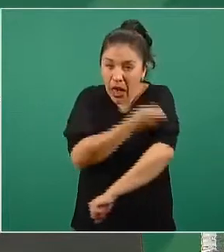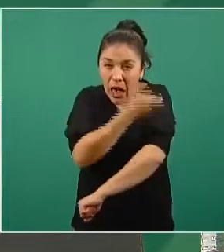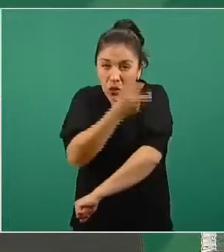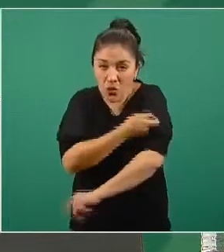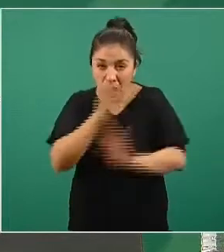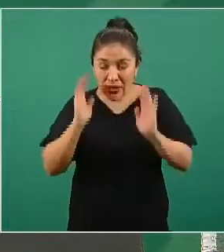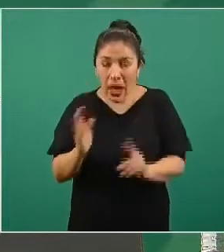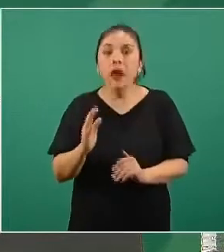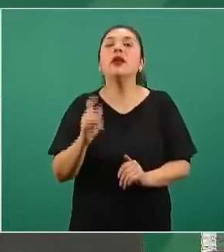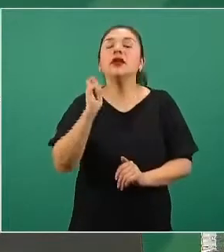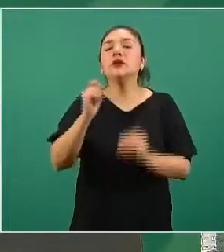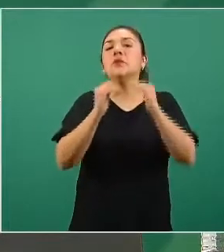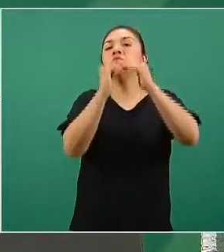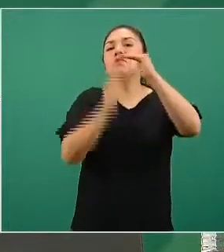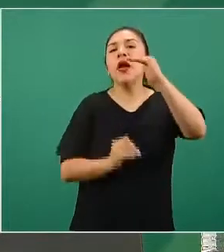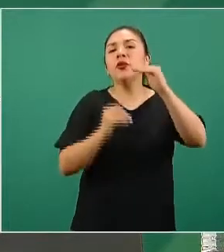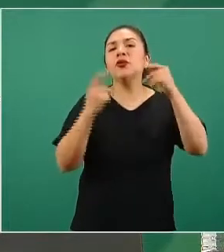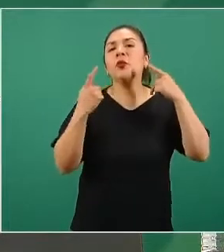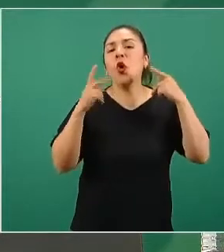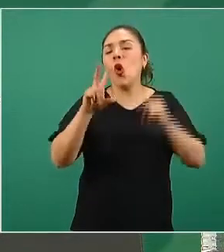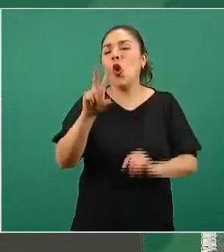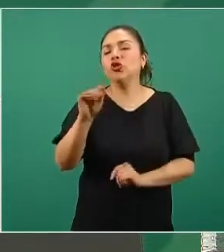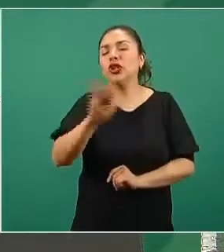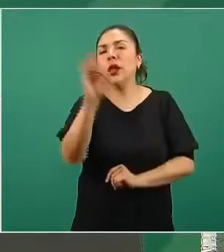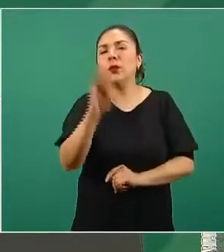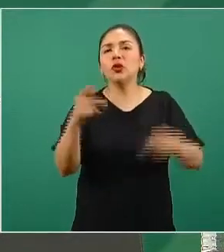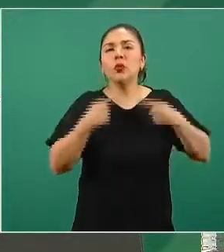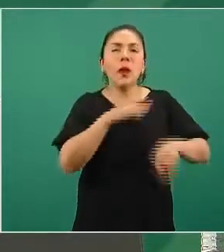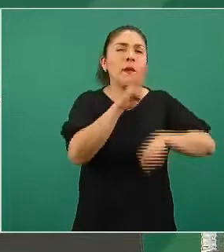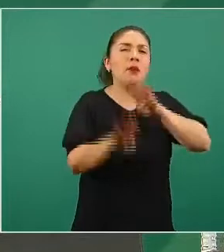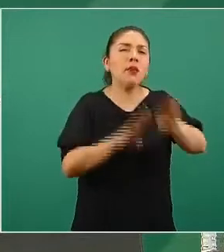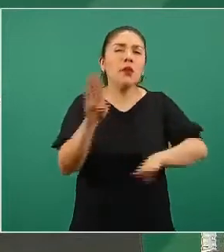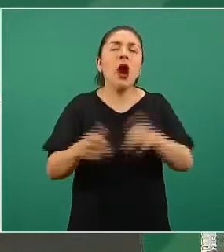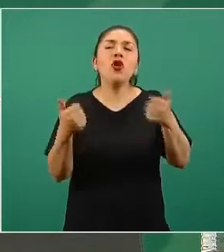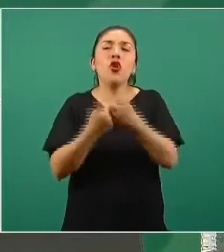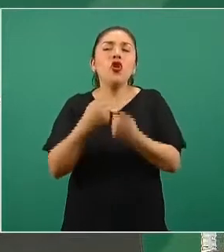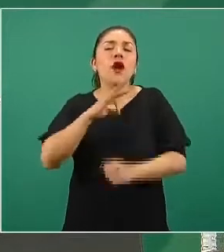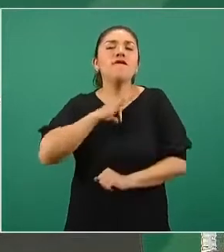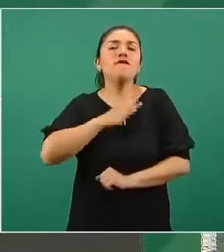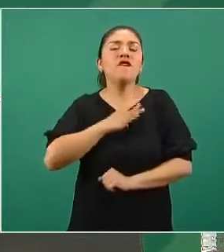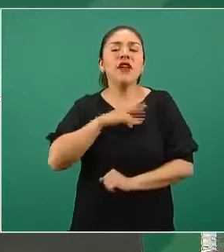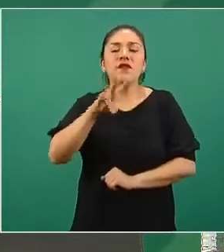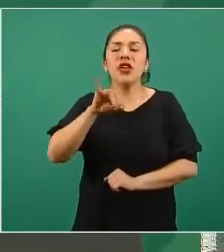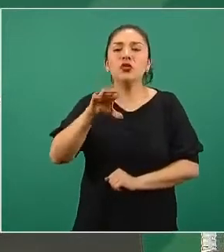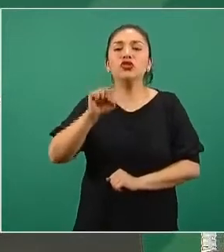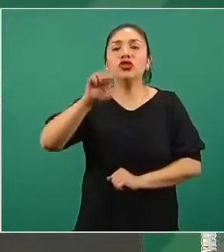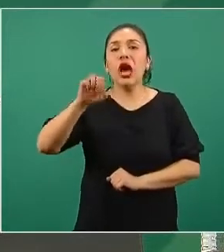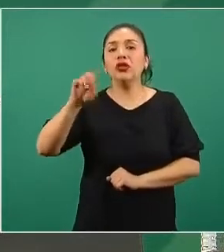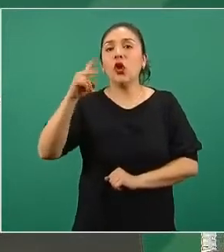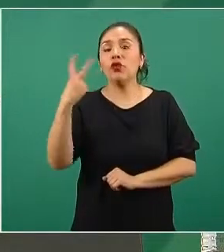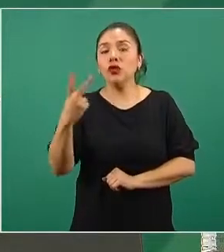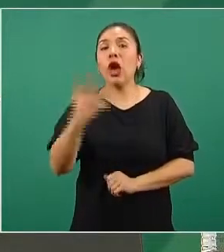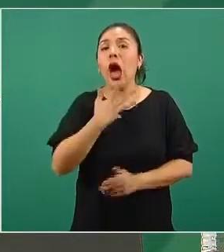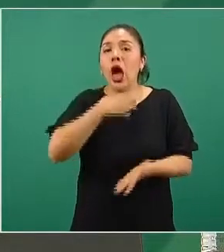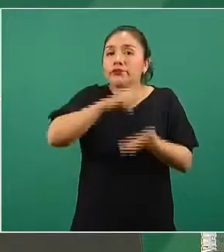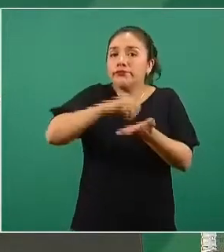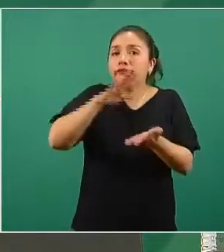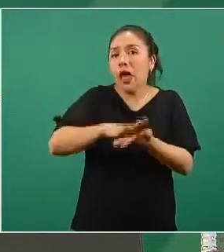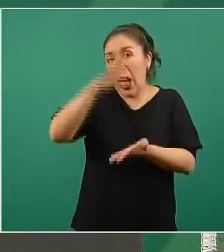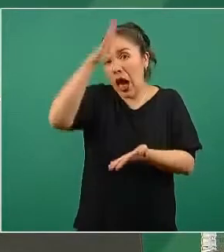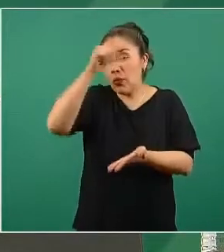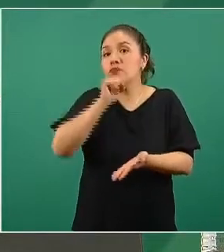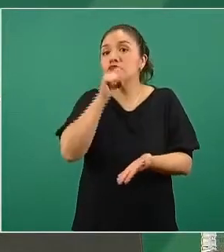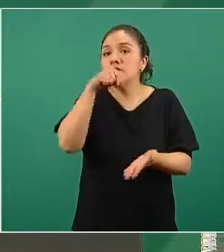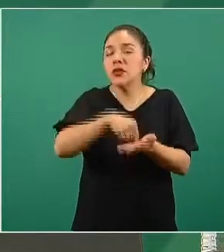el 80% de las defunciones por virus SARS-CoV-2, de acuerdo a los datos que se tienen registrados en el